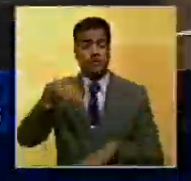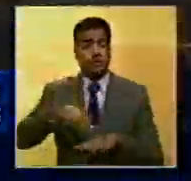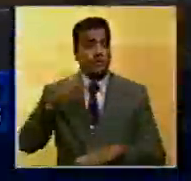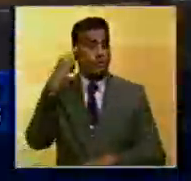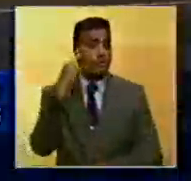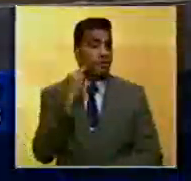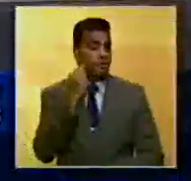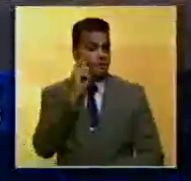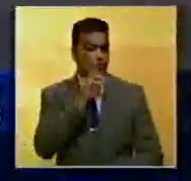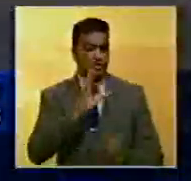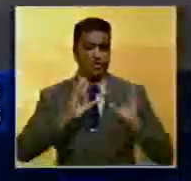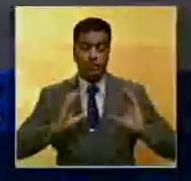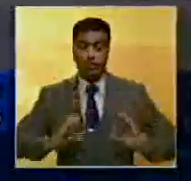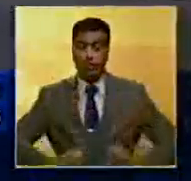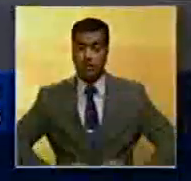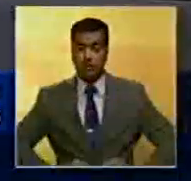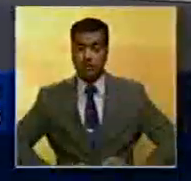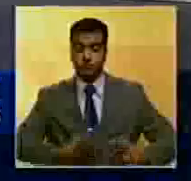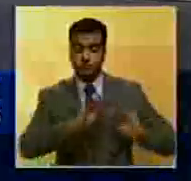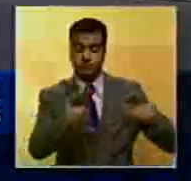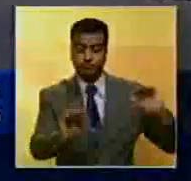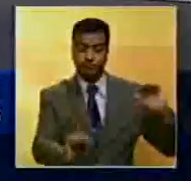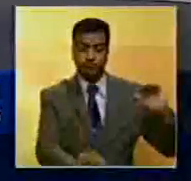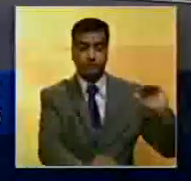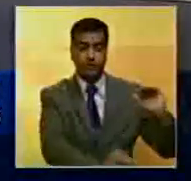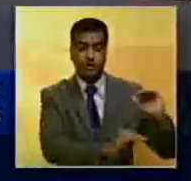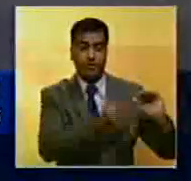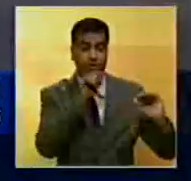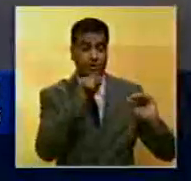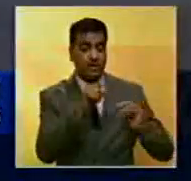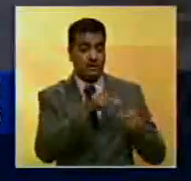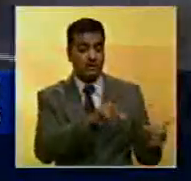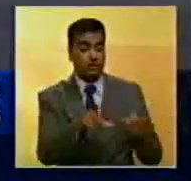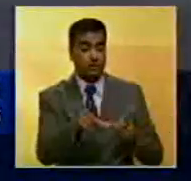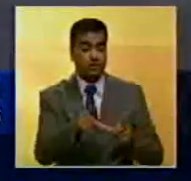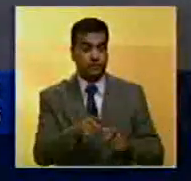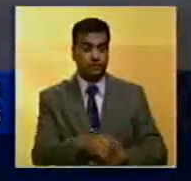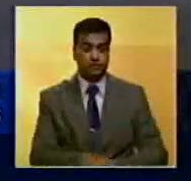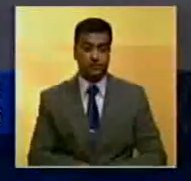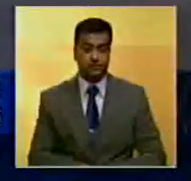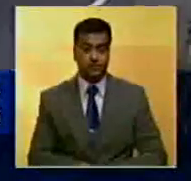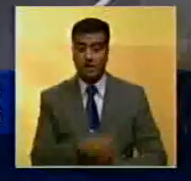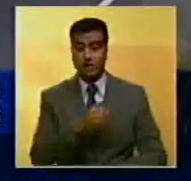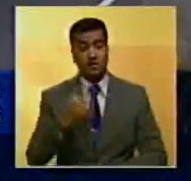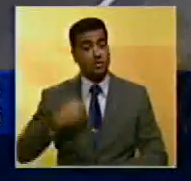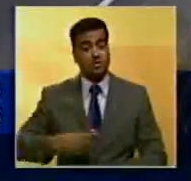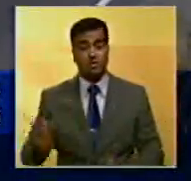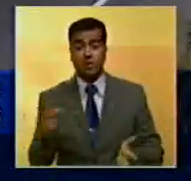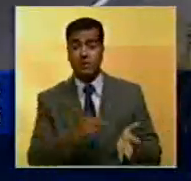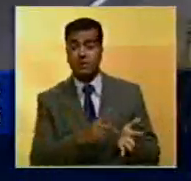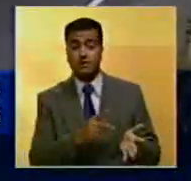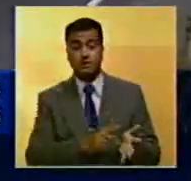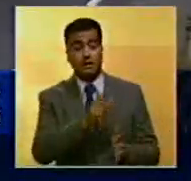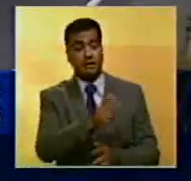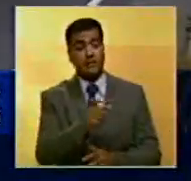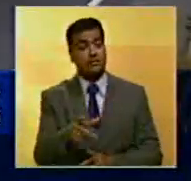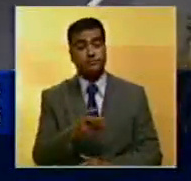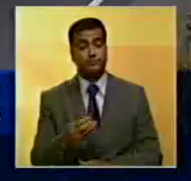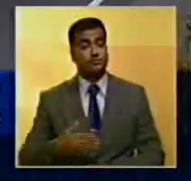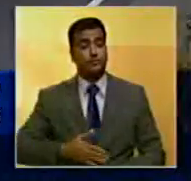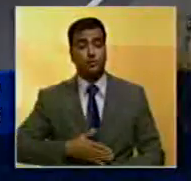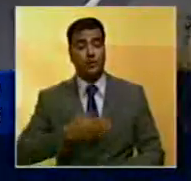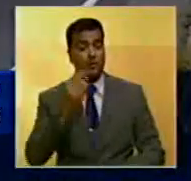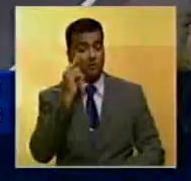Bolivariana ubicaron los cuerpos debajo de una rampa en el distribuidor La Araña y al no portar sus pertenencias, las víctimas no han podido